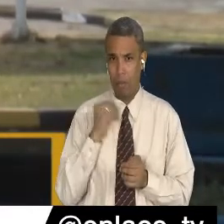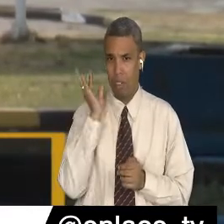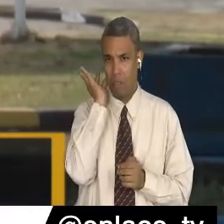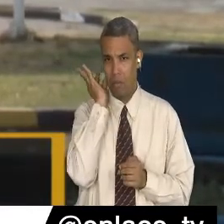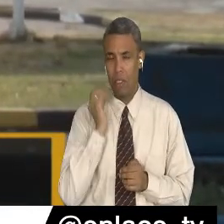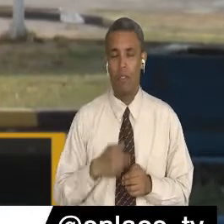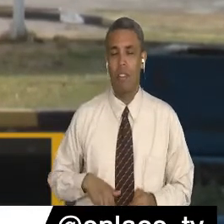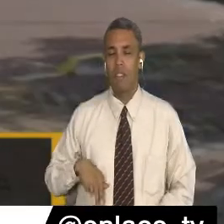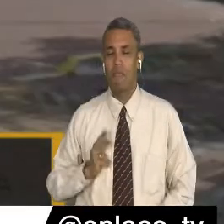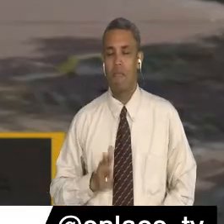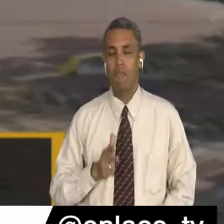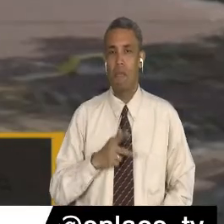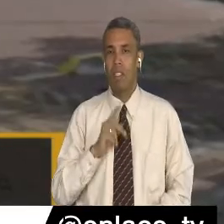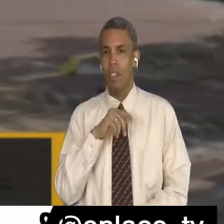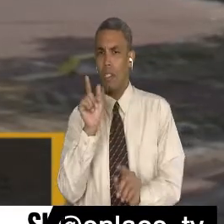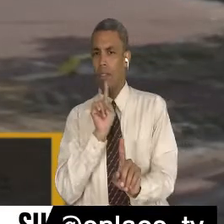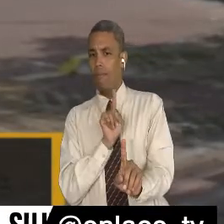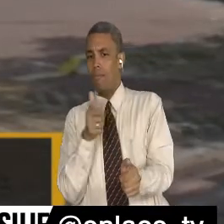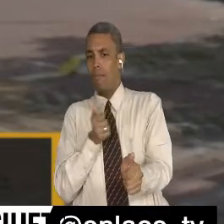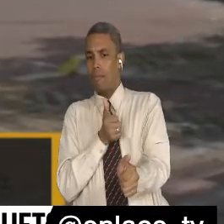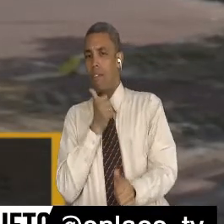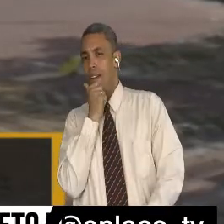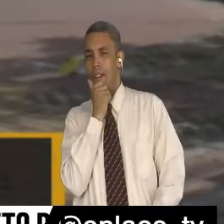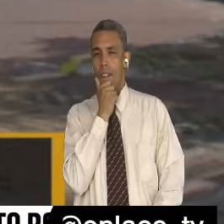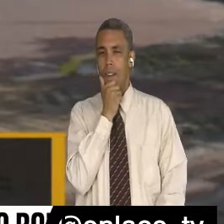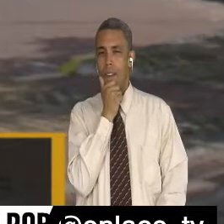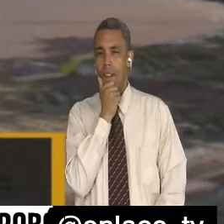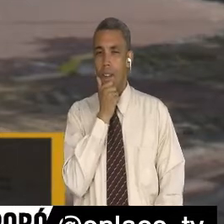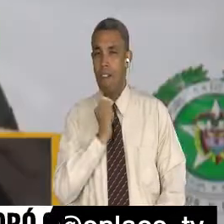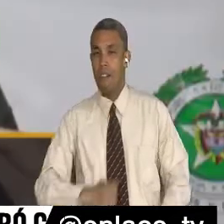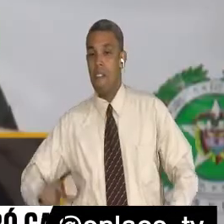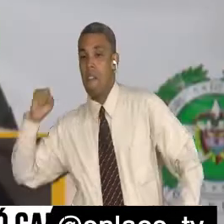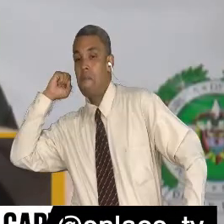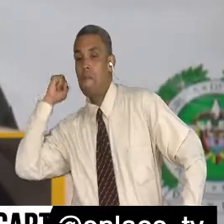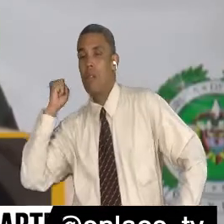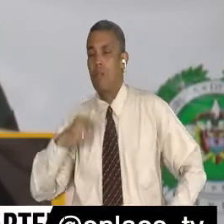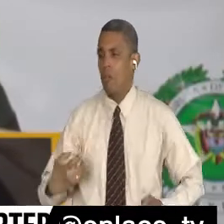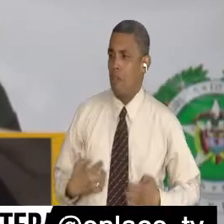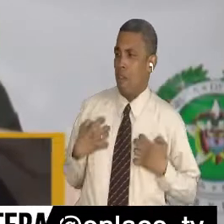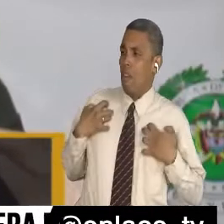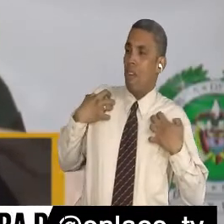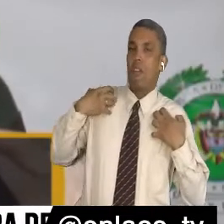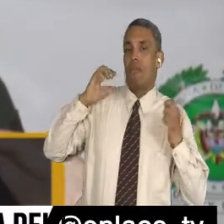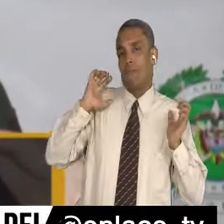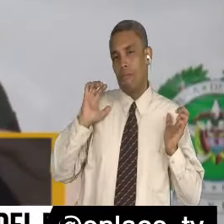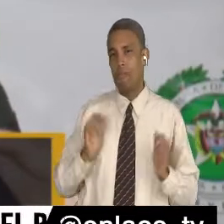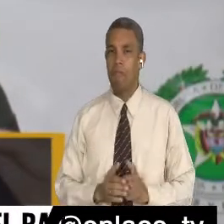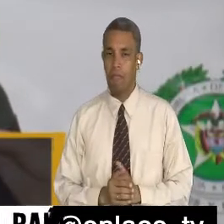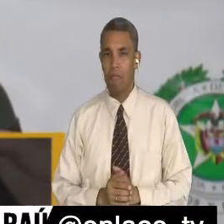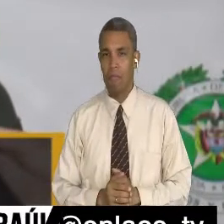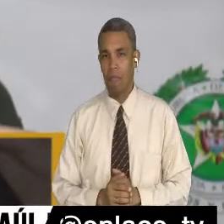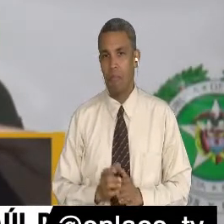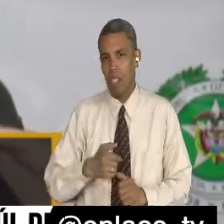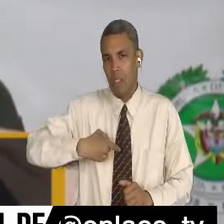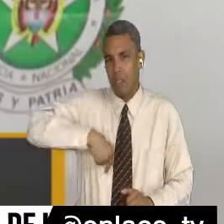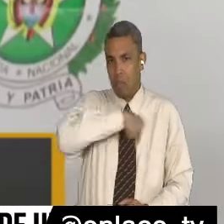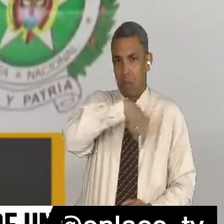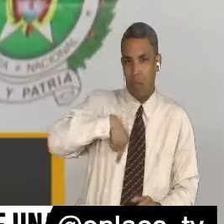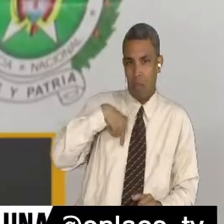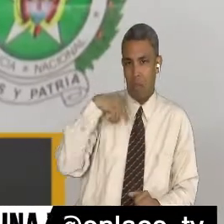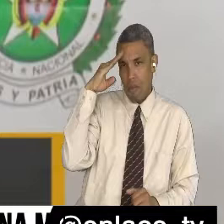muy seguramente lo ve y es donde la agrede pues para lograr quitárselo, de acuerdo pues a las entrevistas que nos